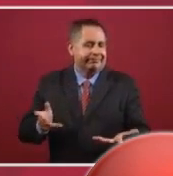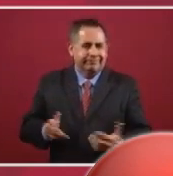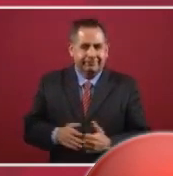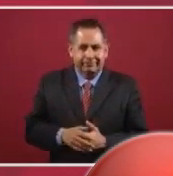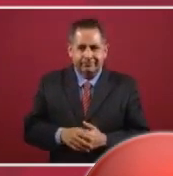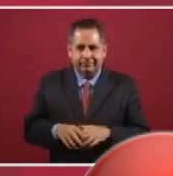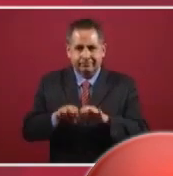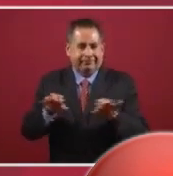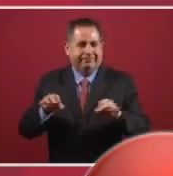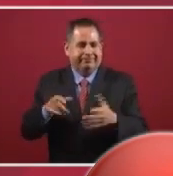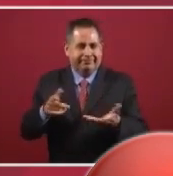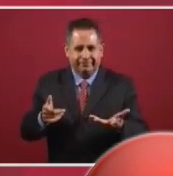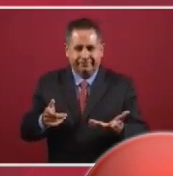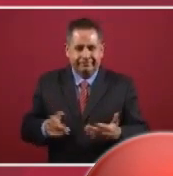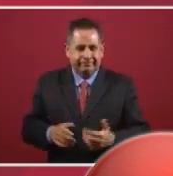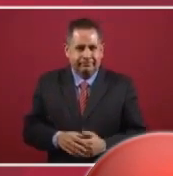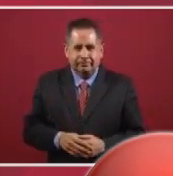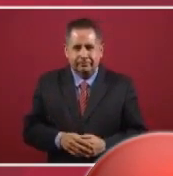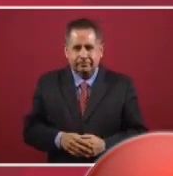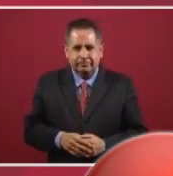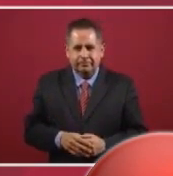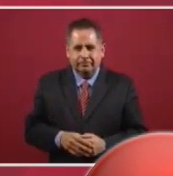¿eh? La longaniza.